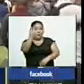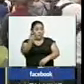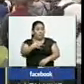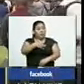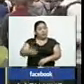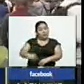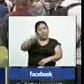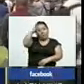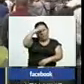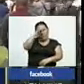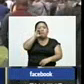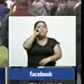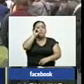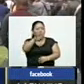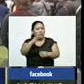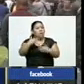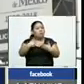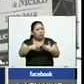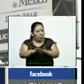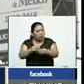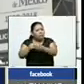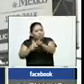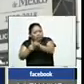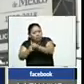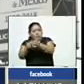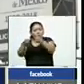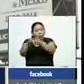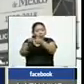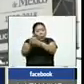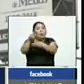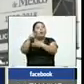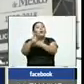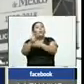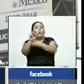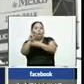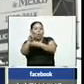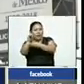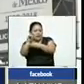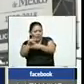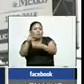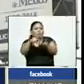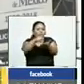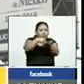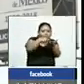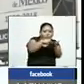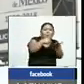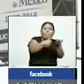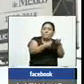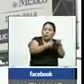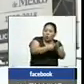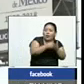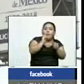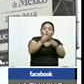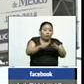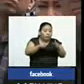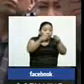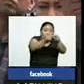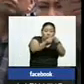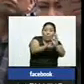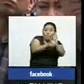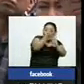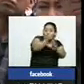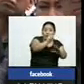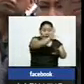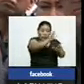consistentemente desdeñoso de la Policía Federal, a la que caracteriza como una fuerza de seguridad fallida y les dio a los agentes militares la mayor